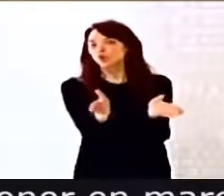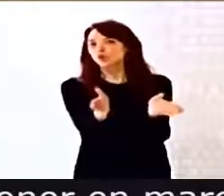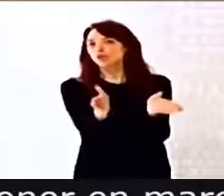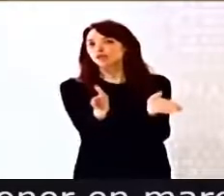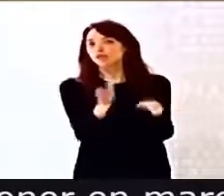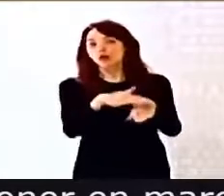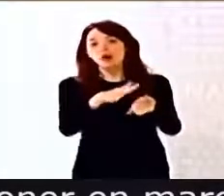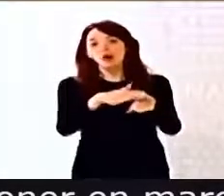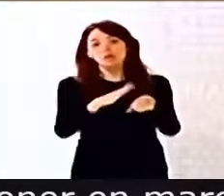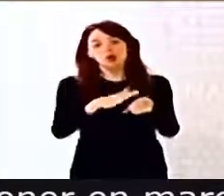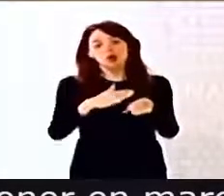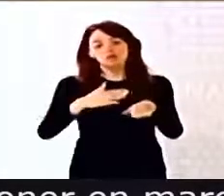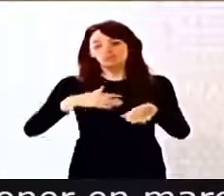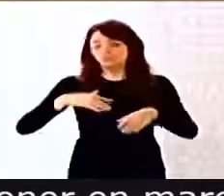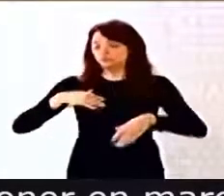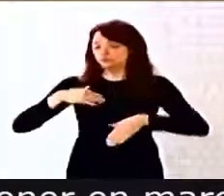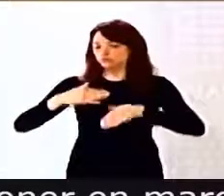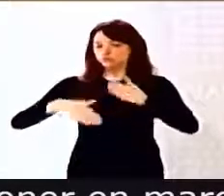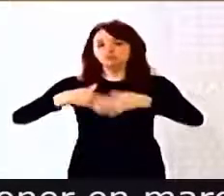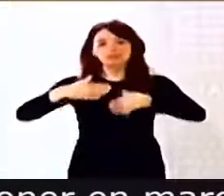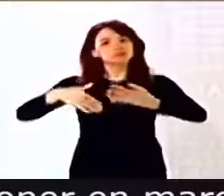a unas menores consecuencias